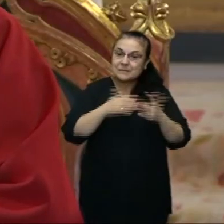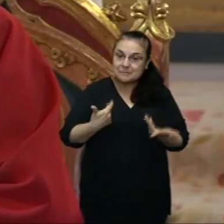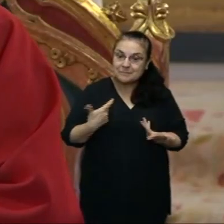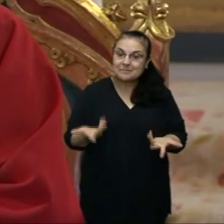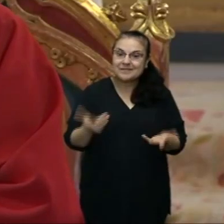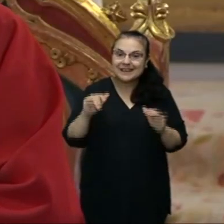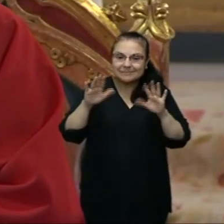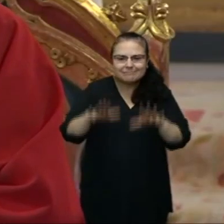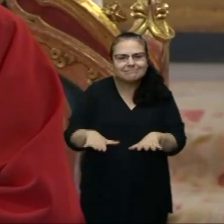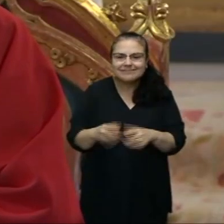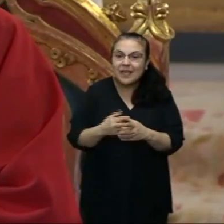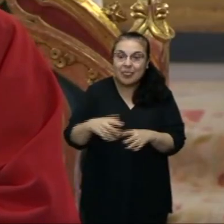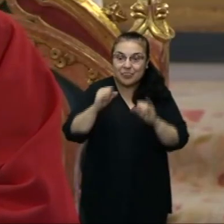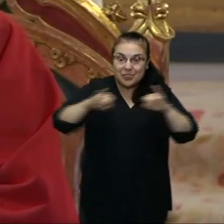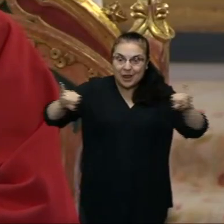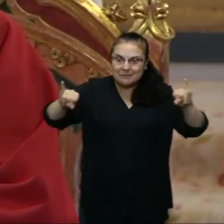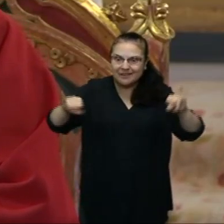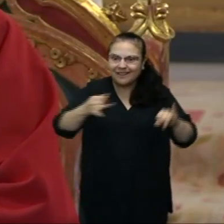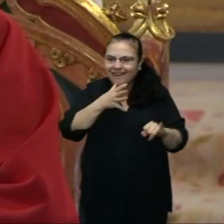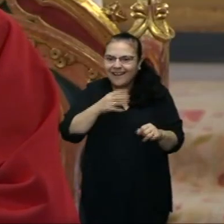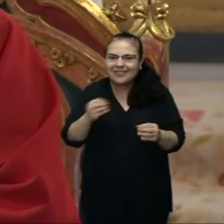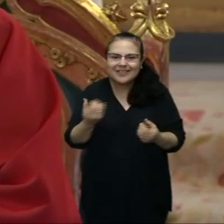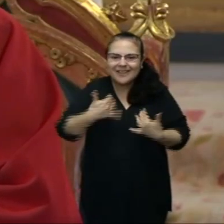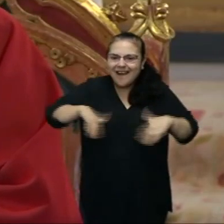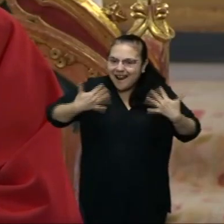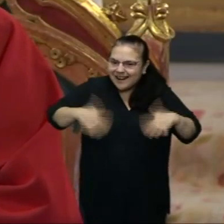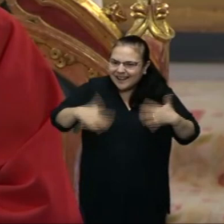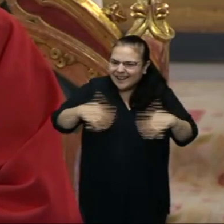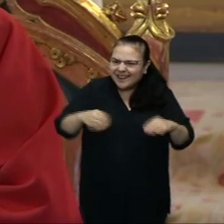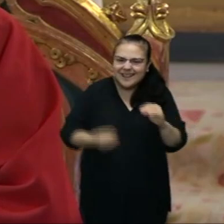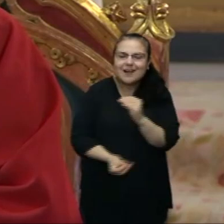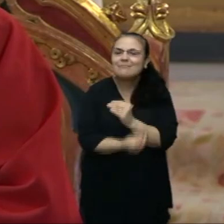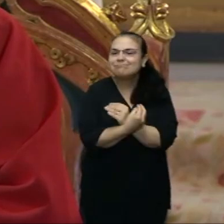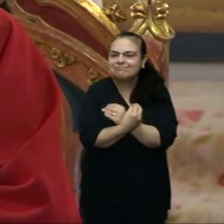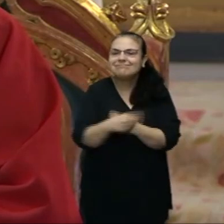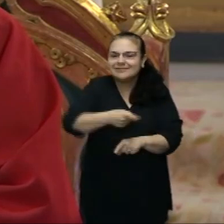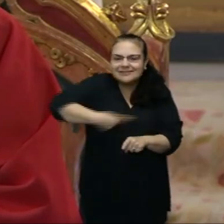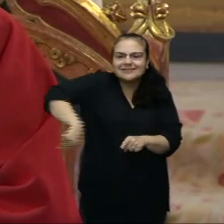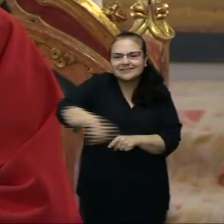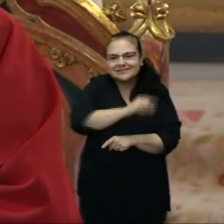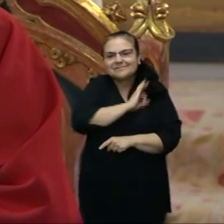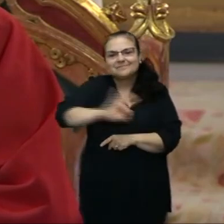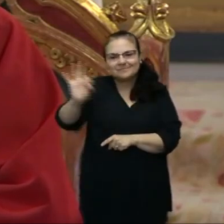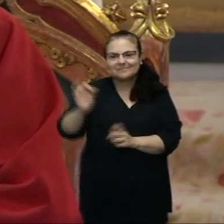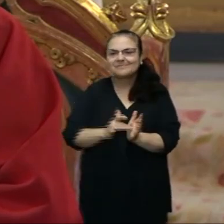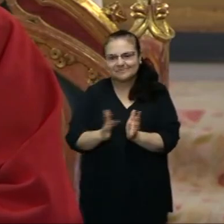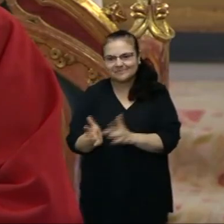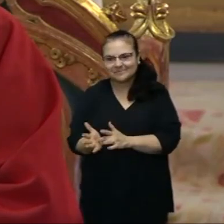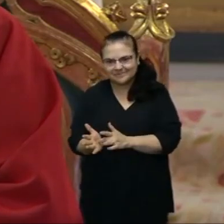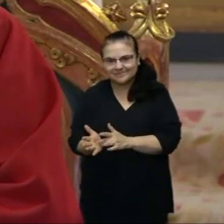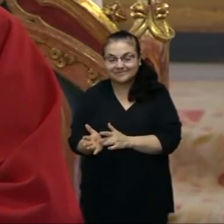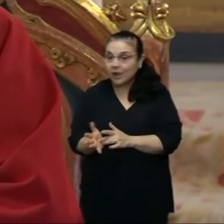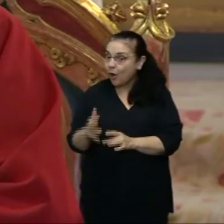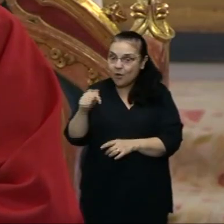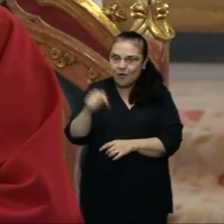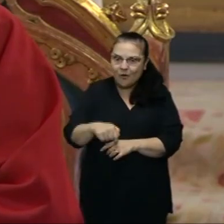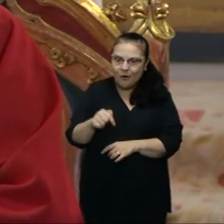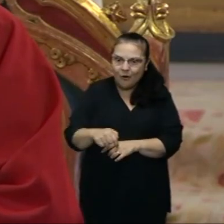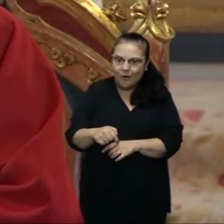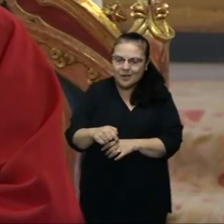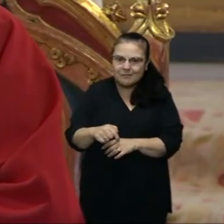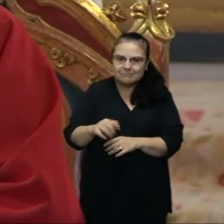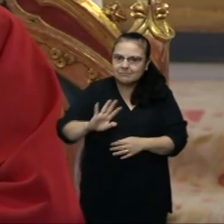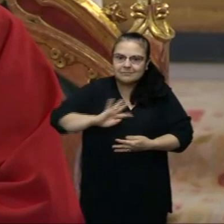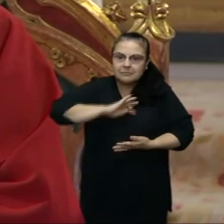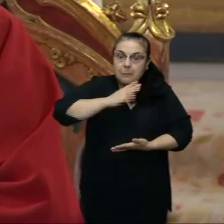Estamos celebrando con alegría la natividad de nuestro Señor Jesucristo y hoy, al día